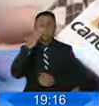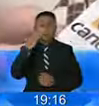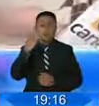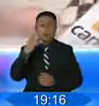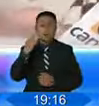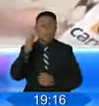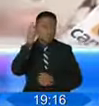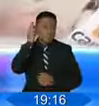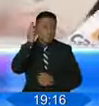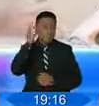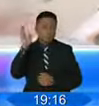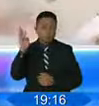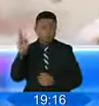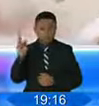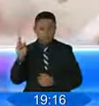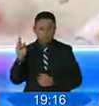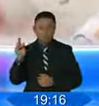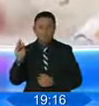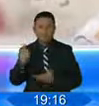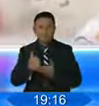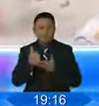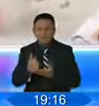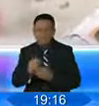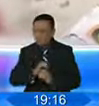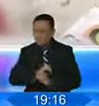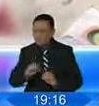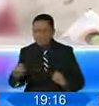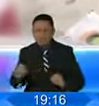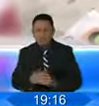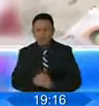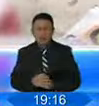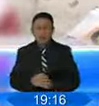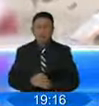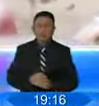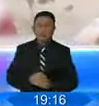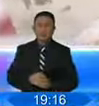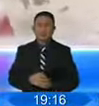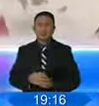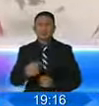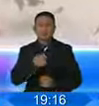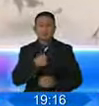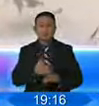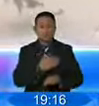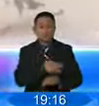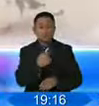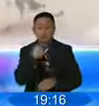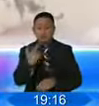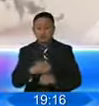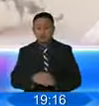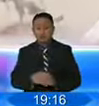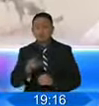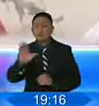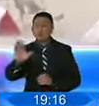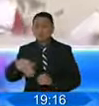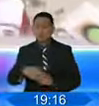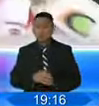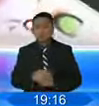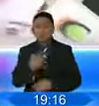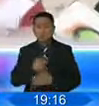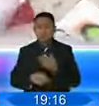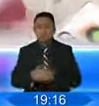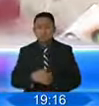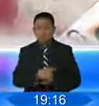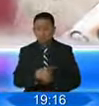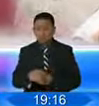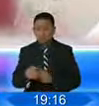lavando, andaba sucio todo. Y él tomó esa decisión, pero yo le dije, mijo, si vos no estás